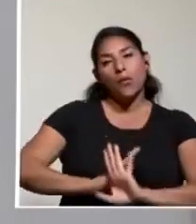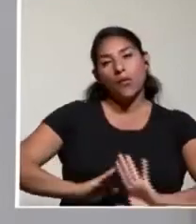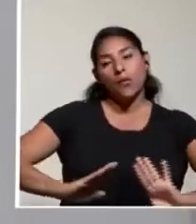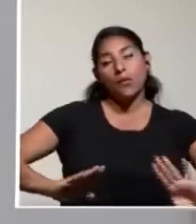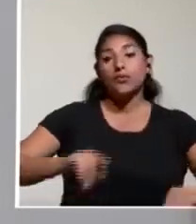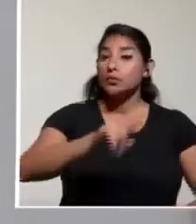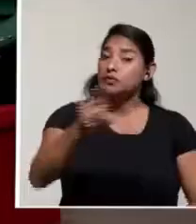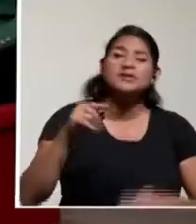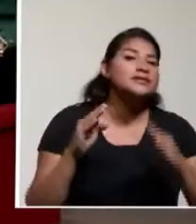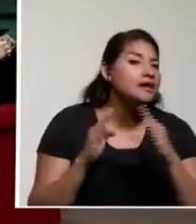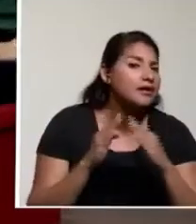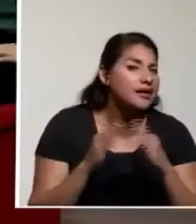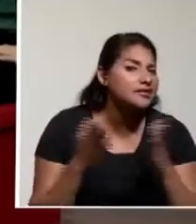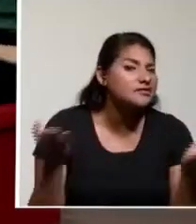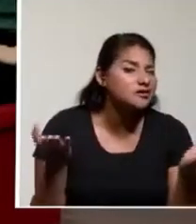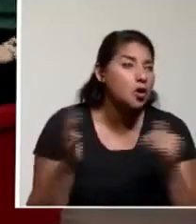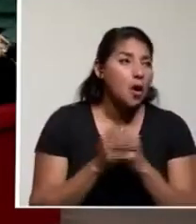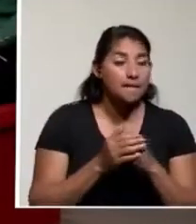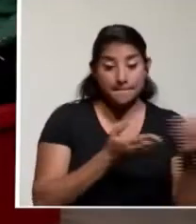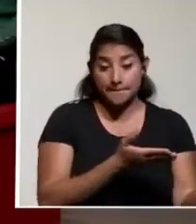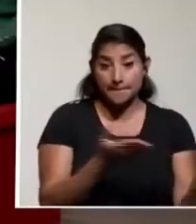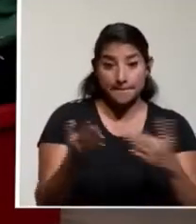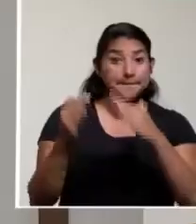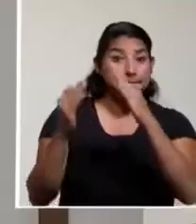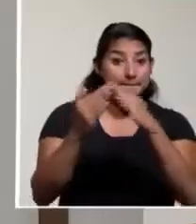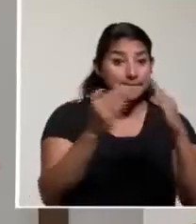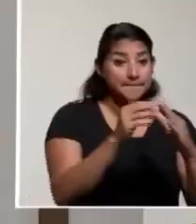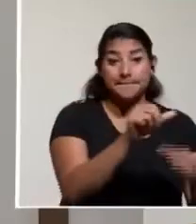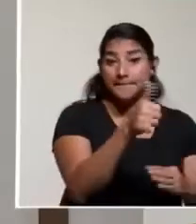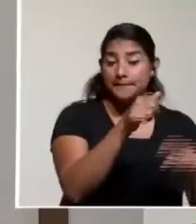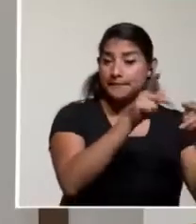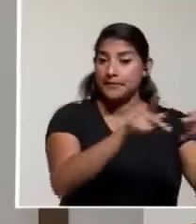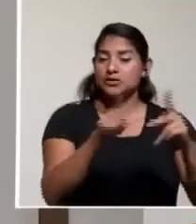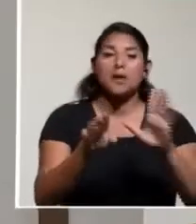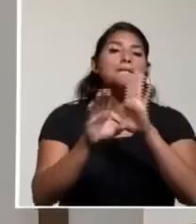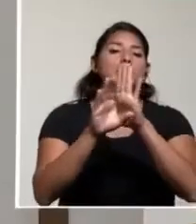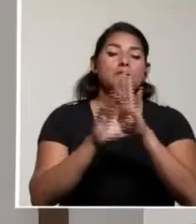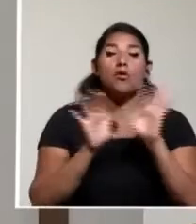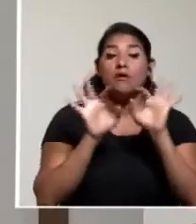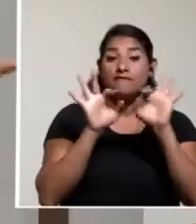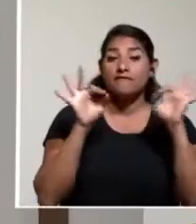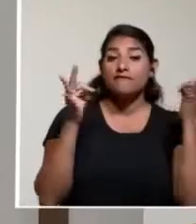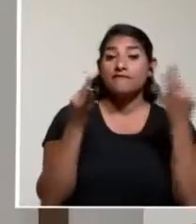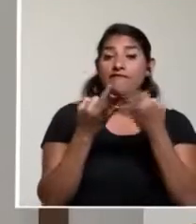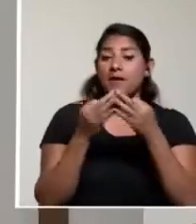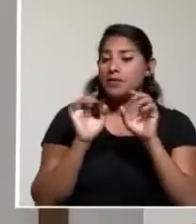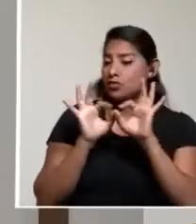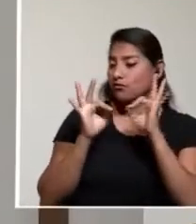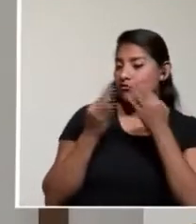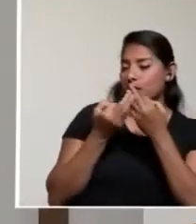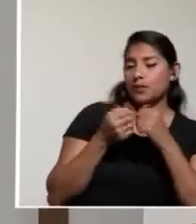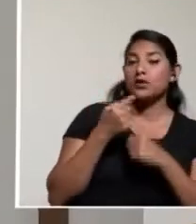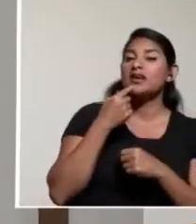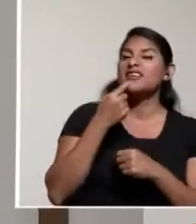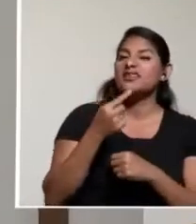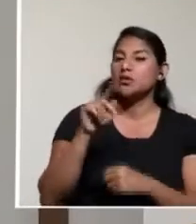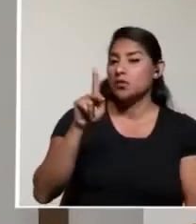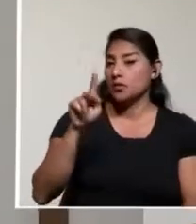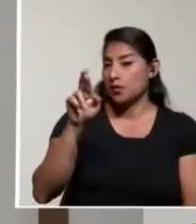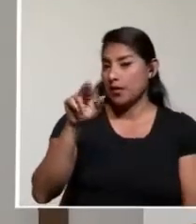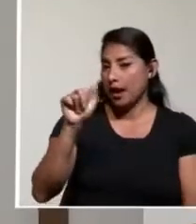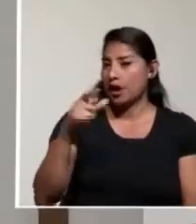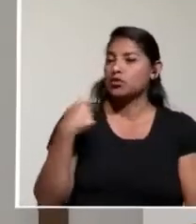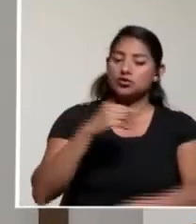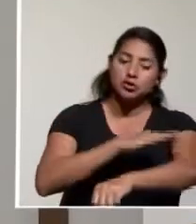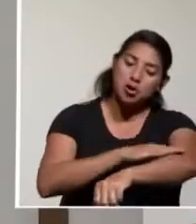en casa nosotros podemos llevar esa paz a los demás. Uh-huh. Por ejemplo, en la familia, en nuestra burbuja, hacemos lo que dijo niña Carla.